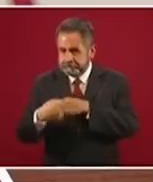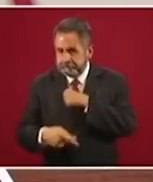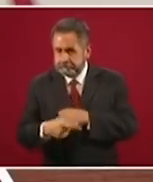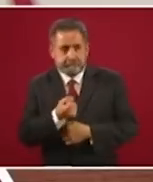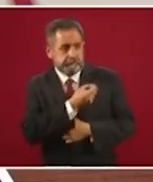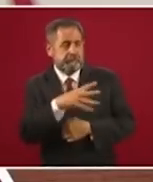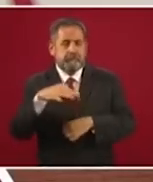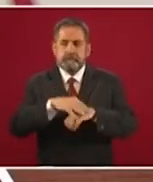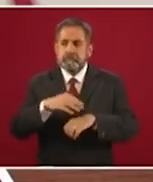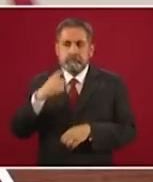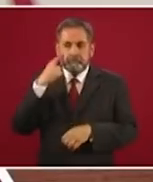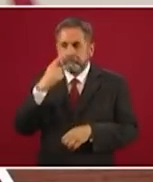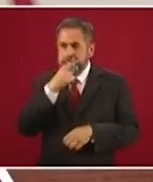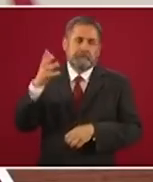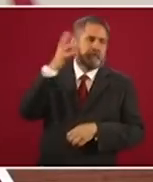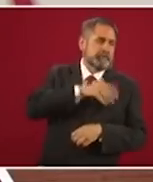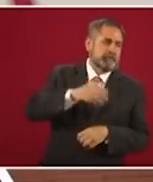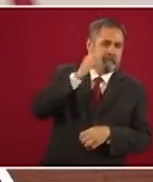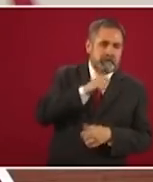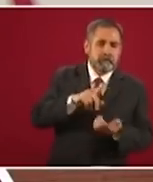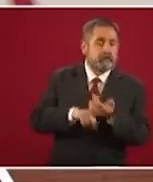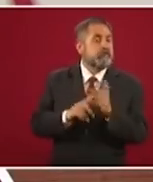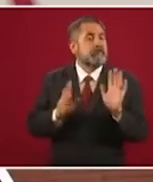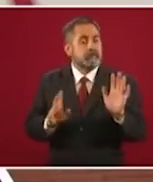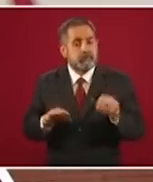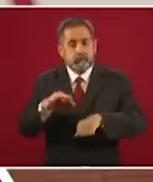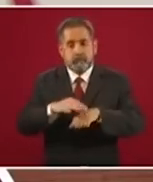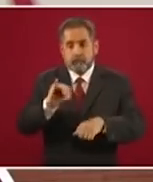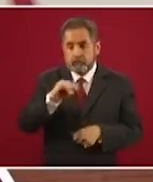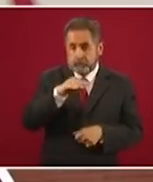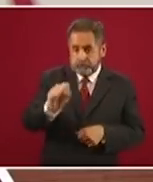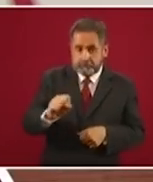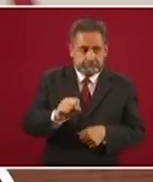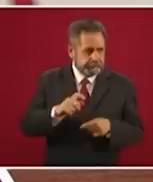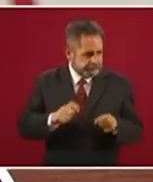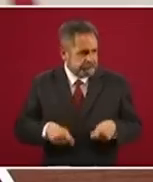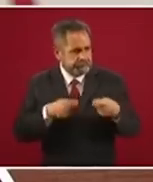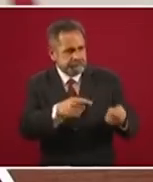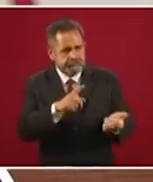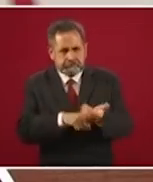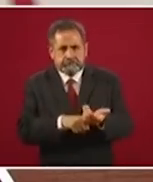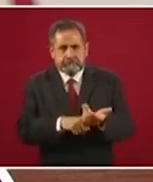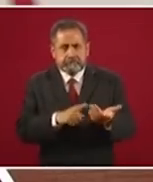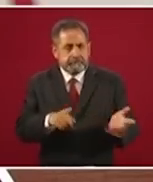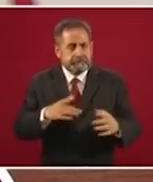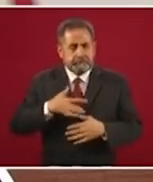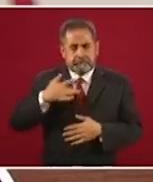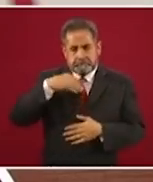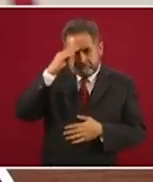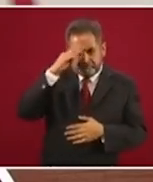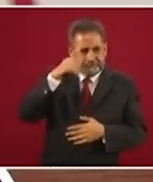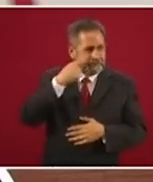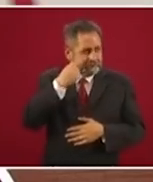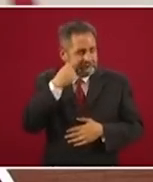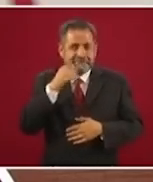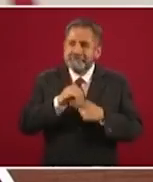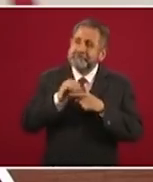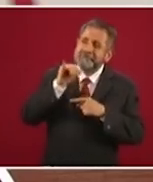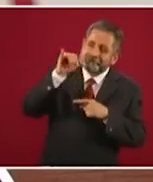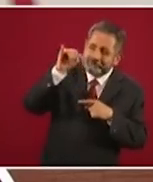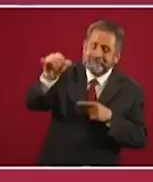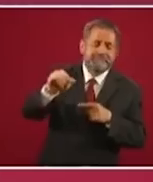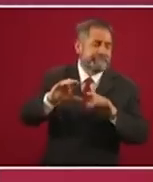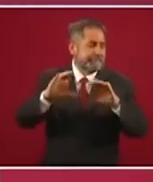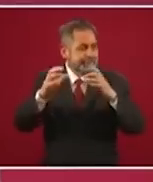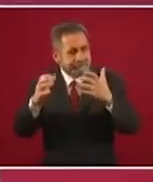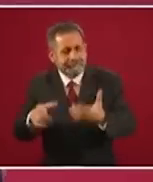complicado. Sin embargo, los doctores de IMSS Bienestar, a quienes se les ha ido ofreciendo a partir de un criterio de lejanía, de conectividad